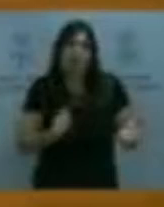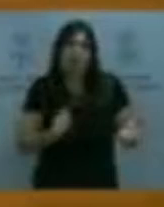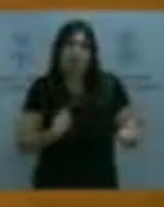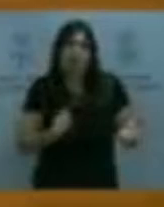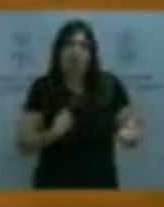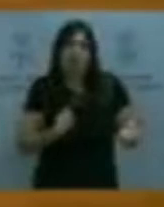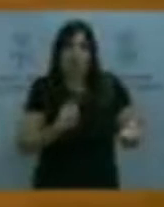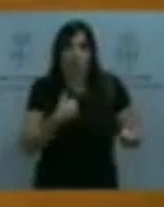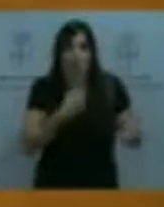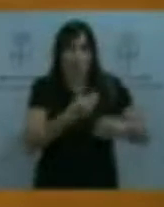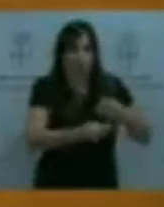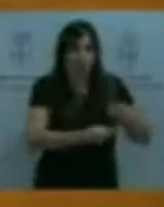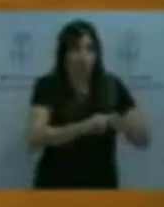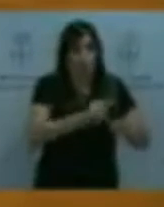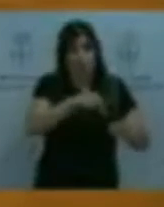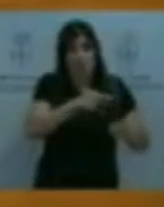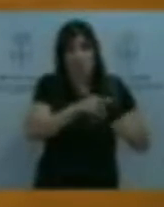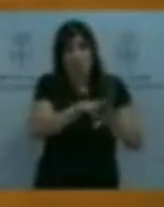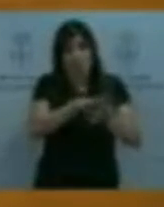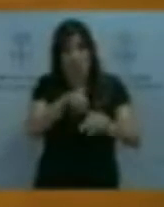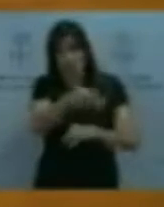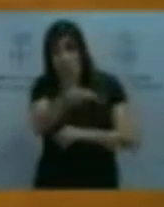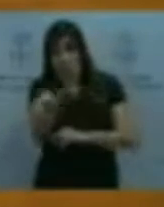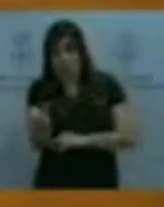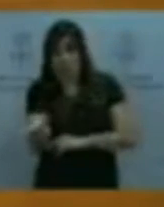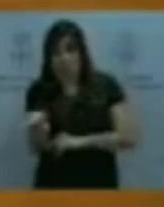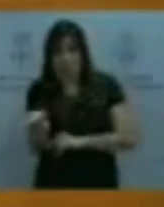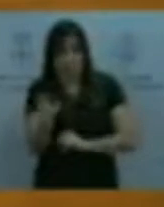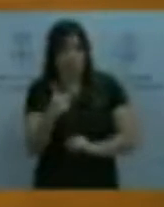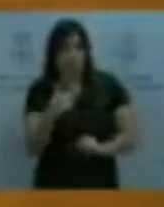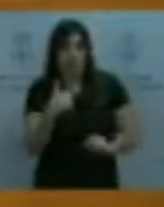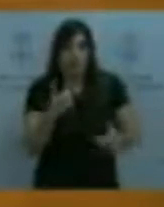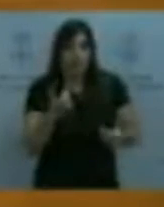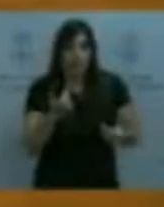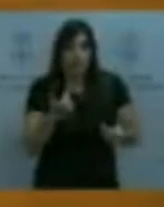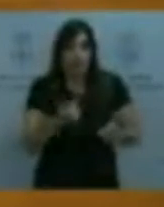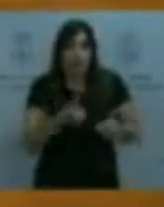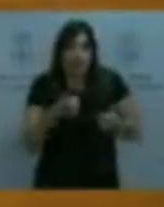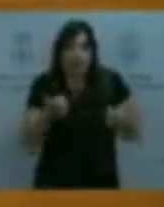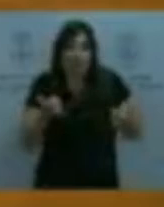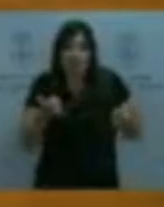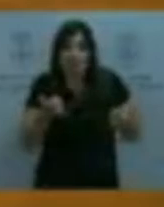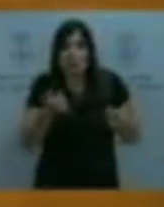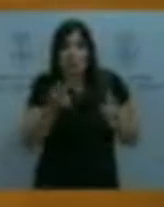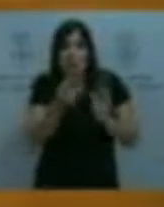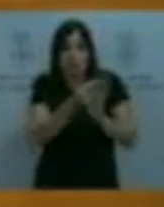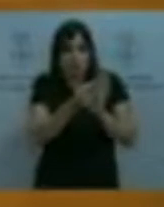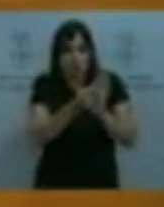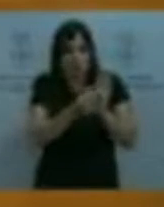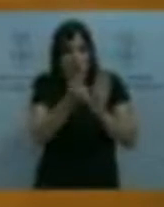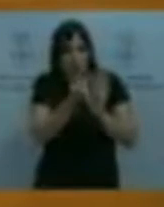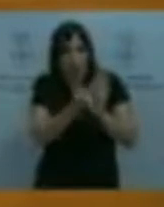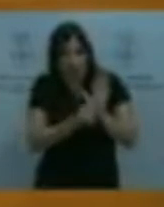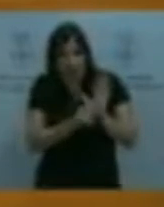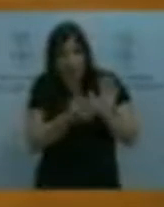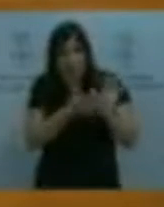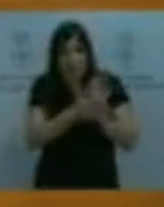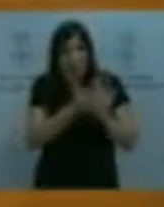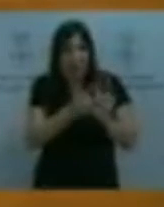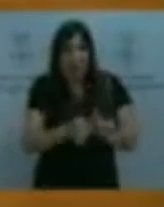voy a parar aquí. No me voy a parar a desarrollar punto por punto cuando se mete usted en competencias que no